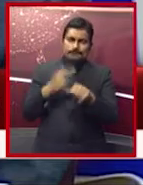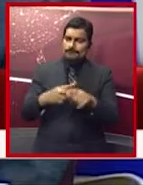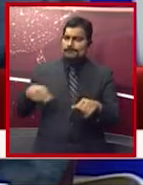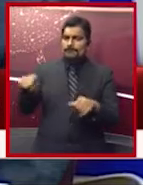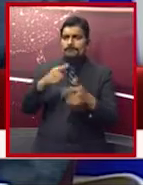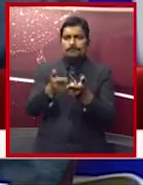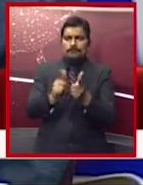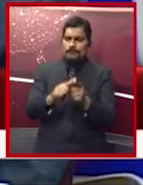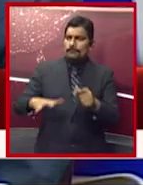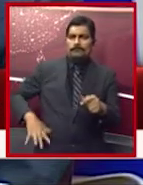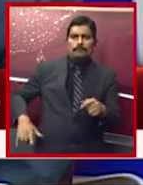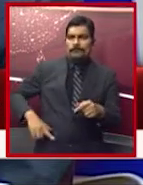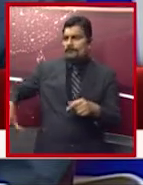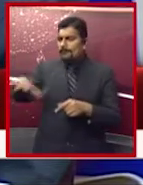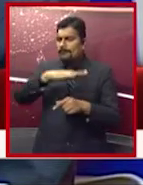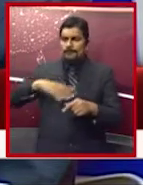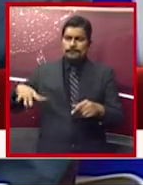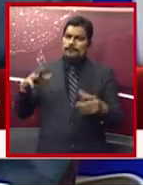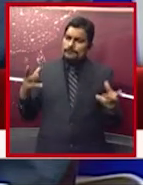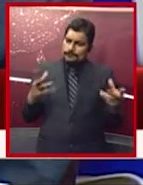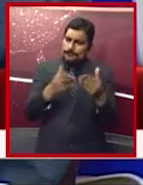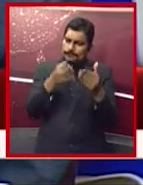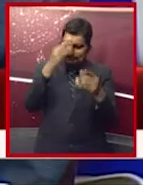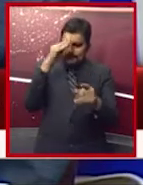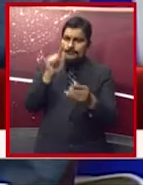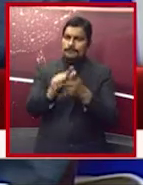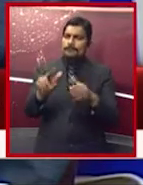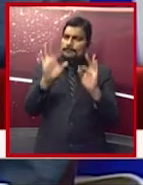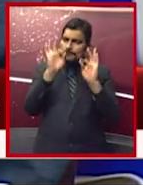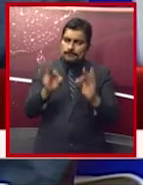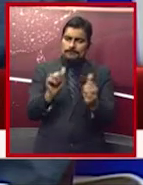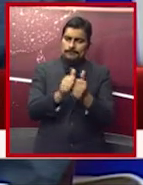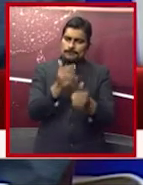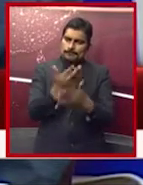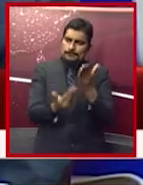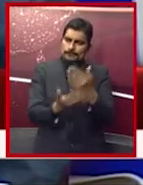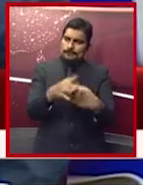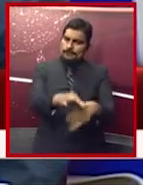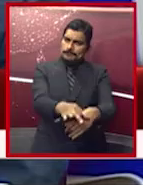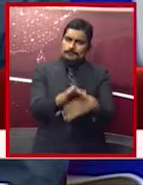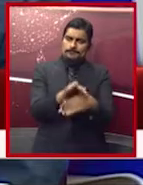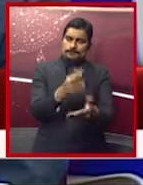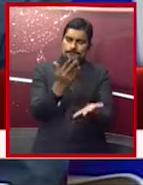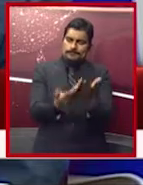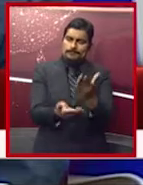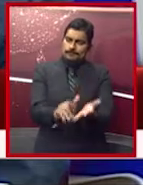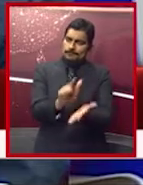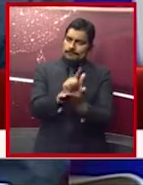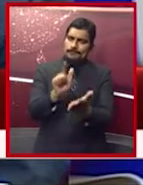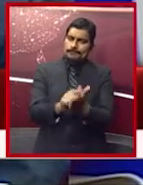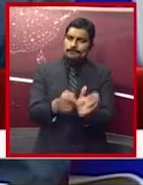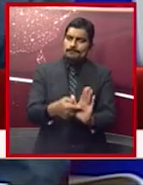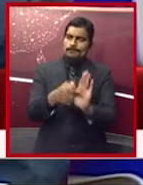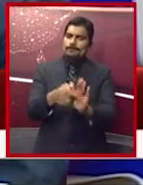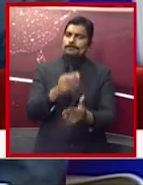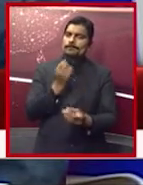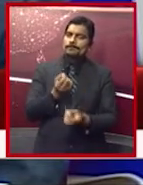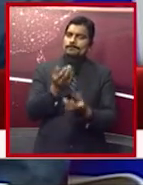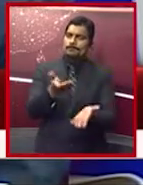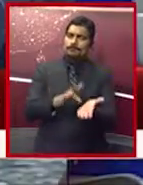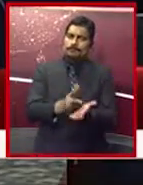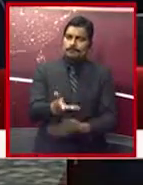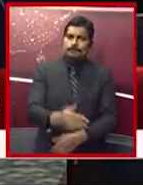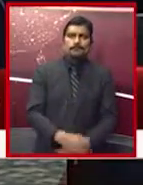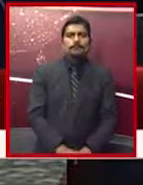de un gobierno que busca precisamente por la vía de los hechos y la vía de la legalidad responder.